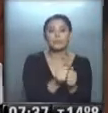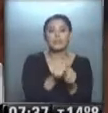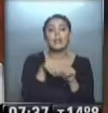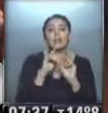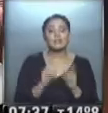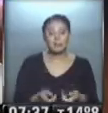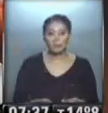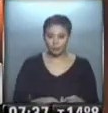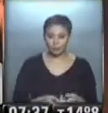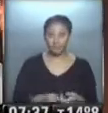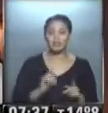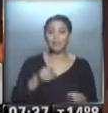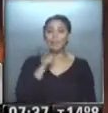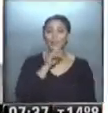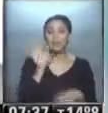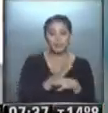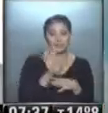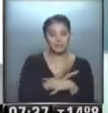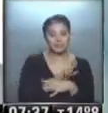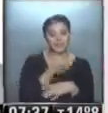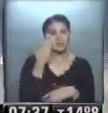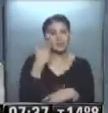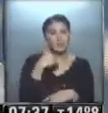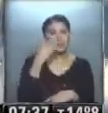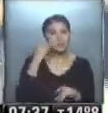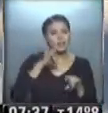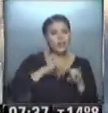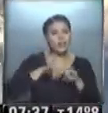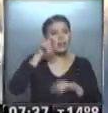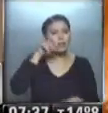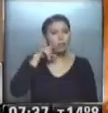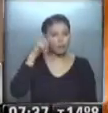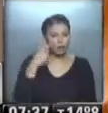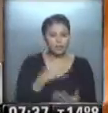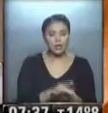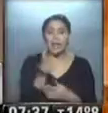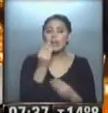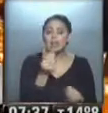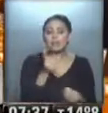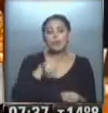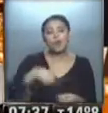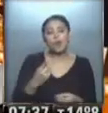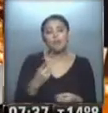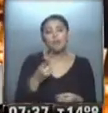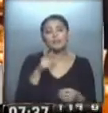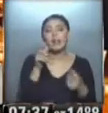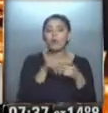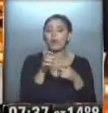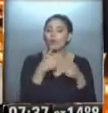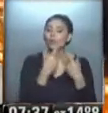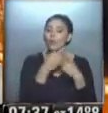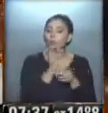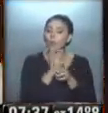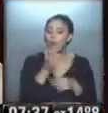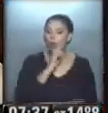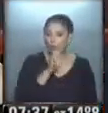Carla Quevedo, también actriz protagonista de 20.000 besos estrenada la semana pasada. ¿Qué pasa con ellos? Una comedia romántica en Nueva York que no es tan romántica,